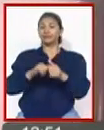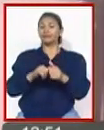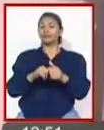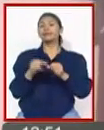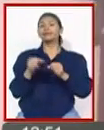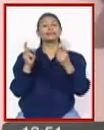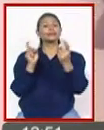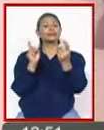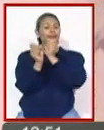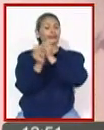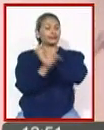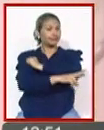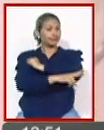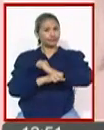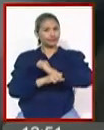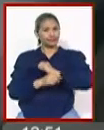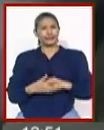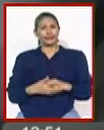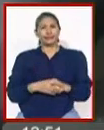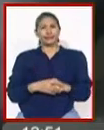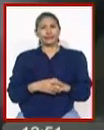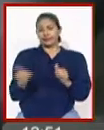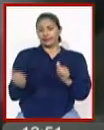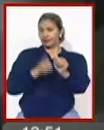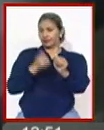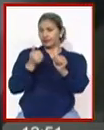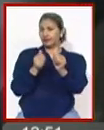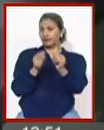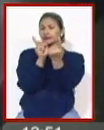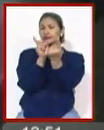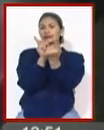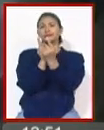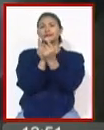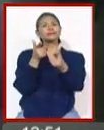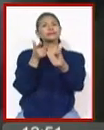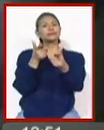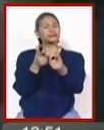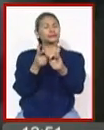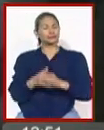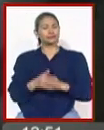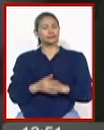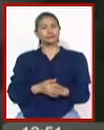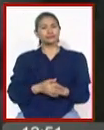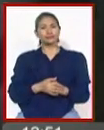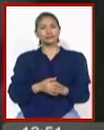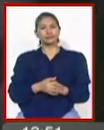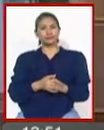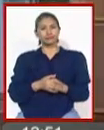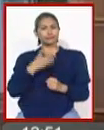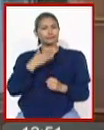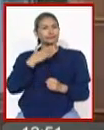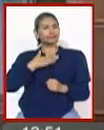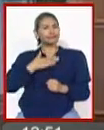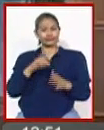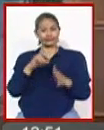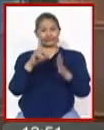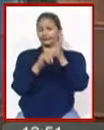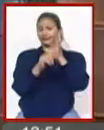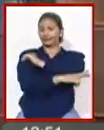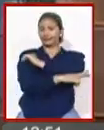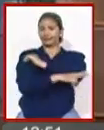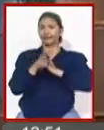atraco armado por parte de tres sujetos que, tras perseguirlo, lo interceptaron y le dispararon con un arma de juego a la altura del tórax. Luego le